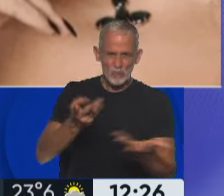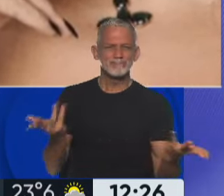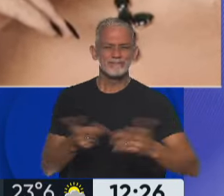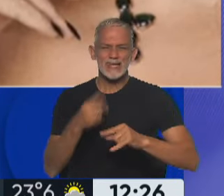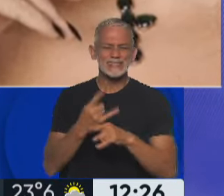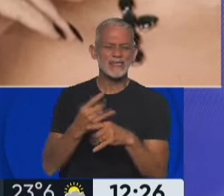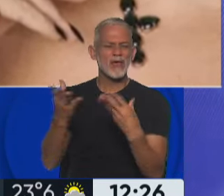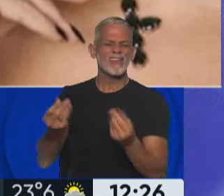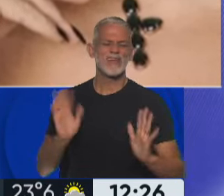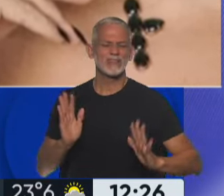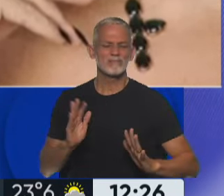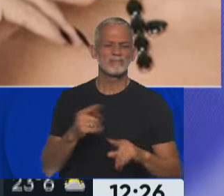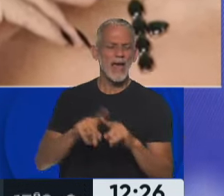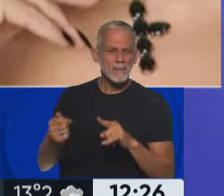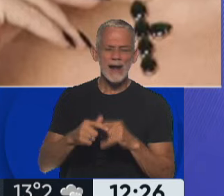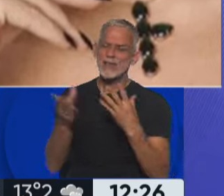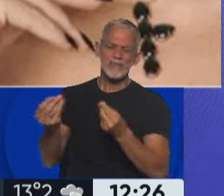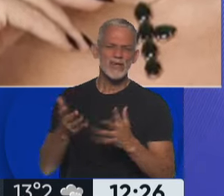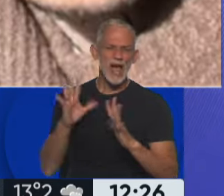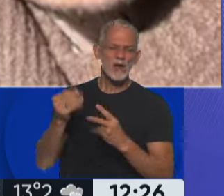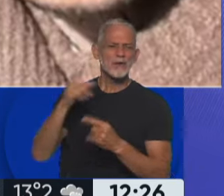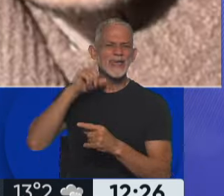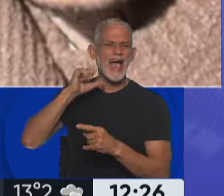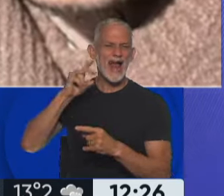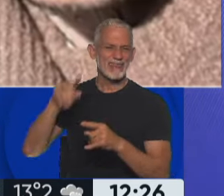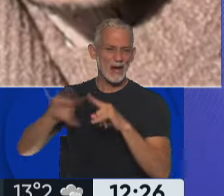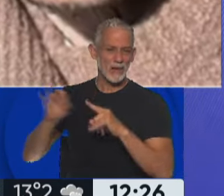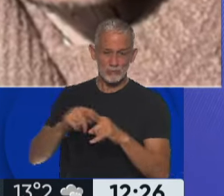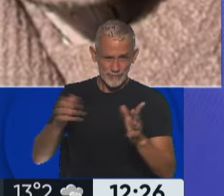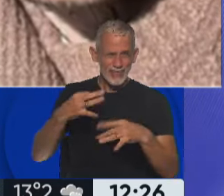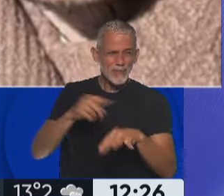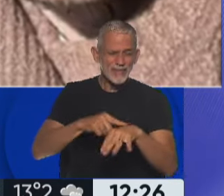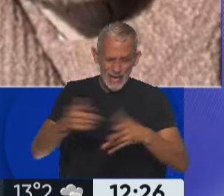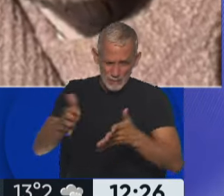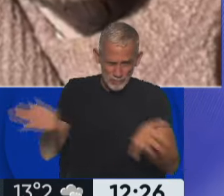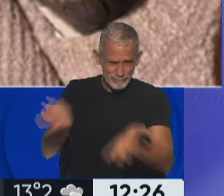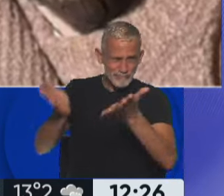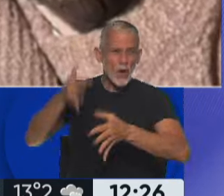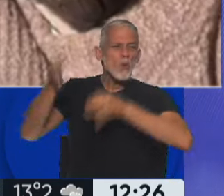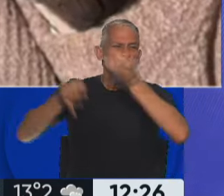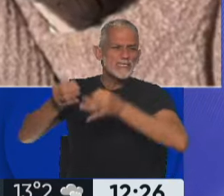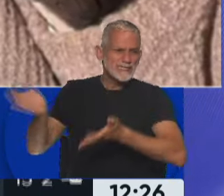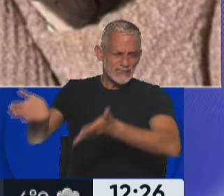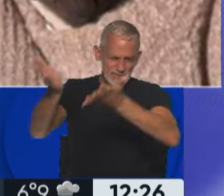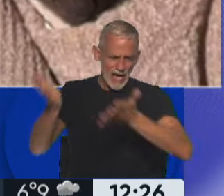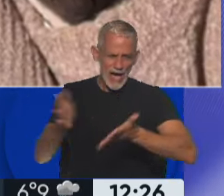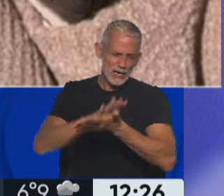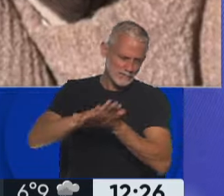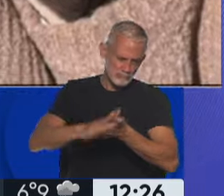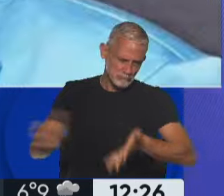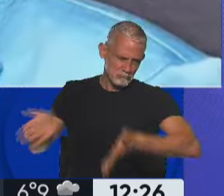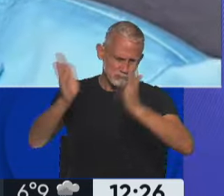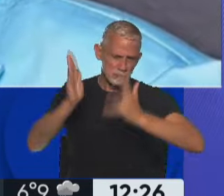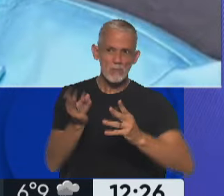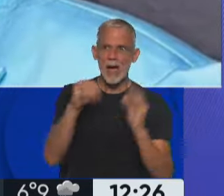defender siempre cardi cada vez que hay algún tipo de ent má que defender hay que dejar que pase el tiempo que la justicia se expida que arreglen sus cosas y que no